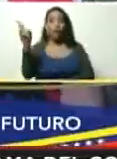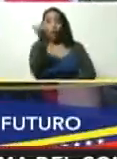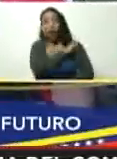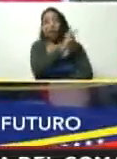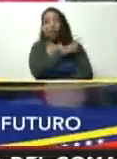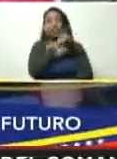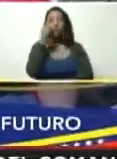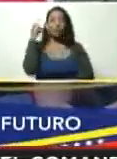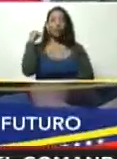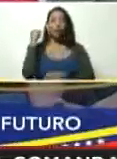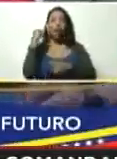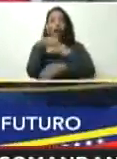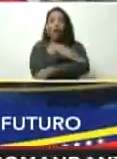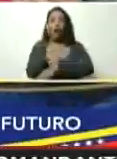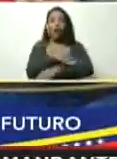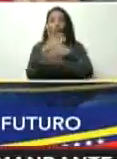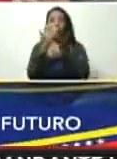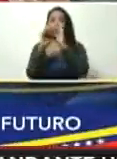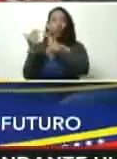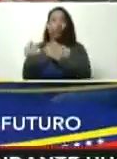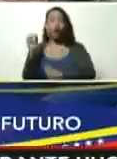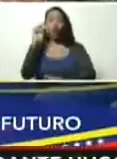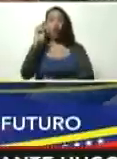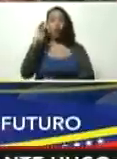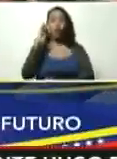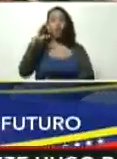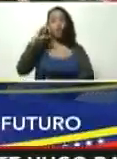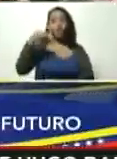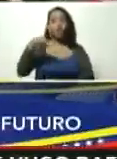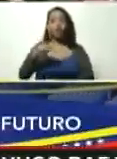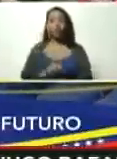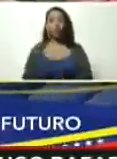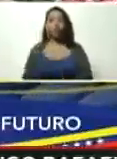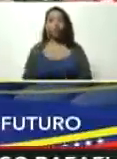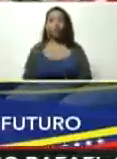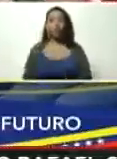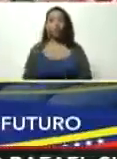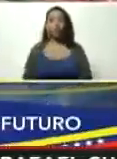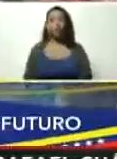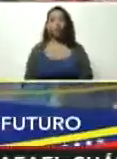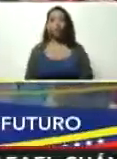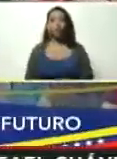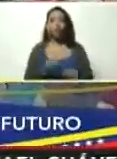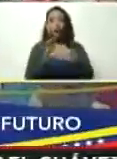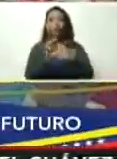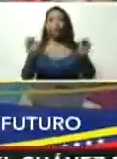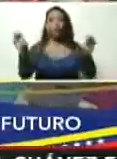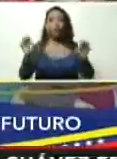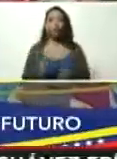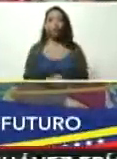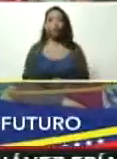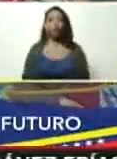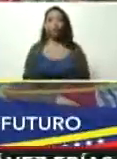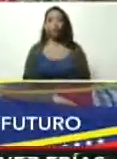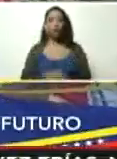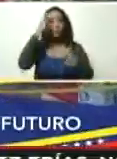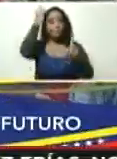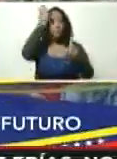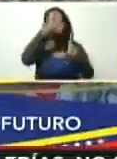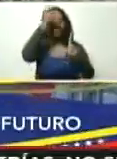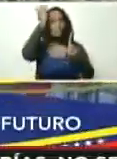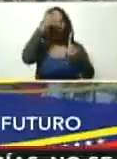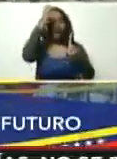de comunidad, de VC. educación, formación,